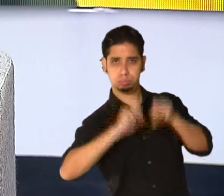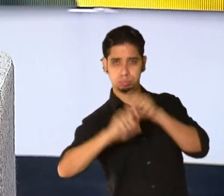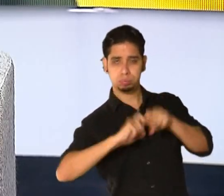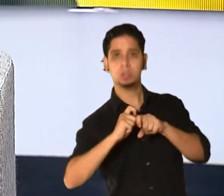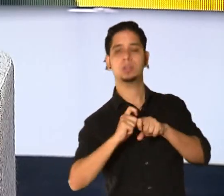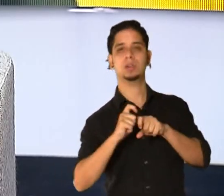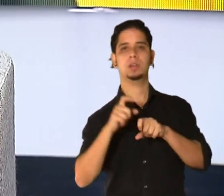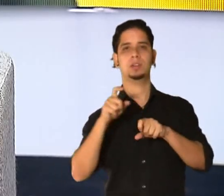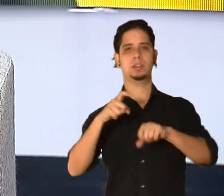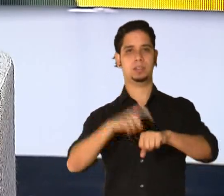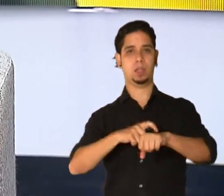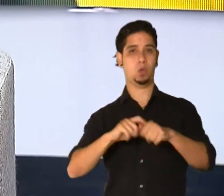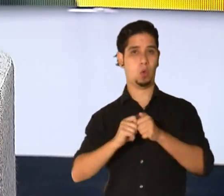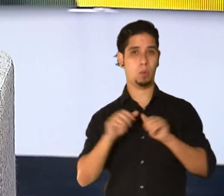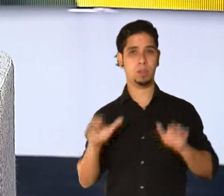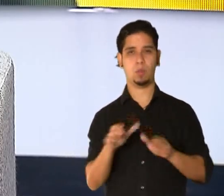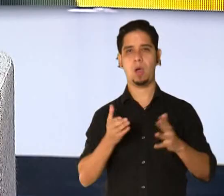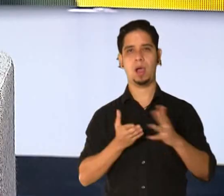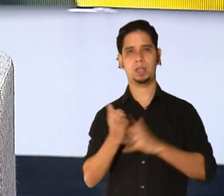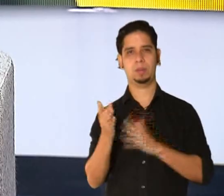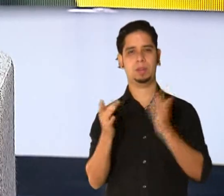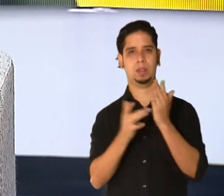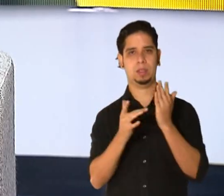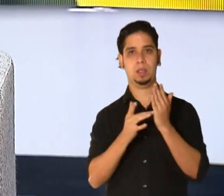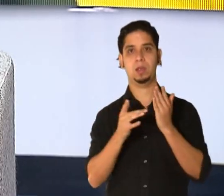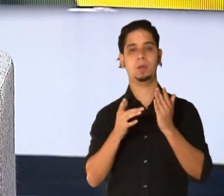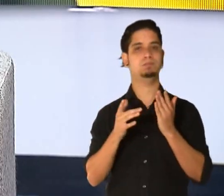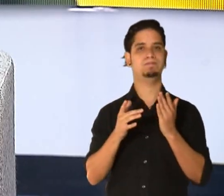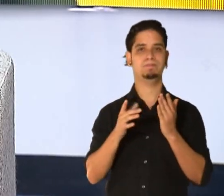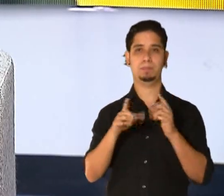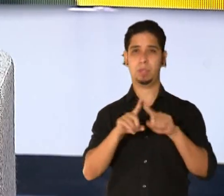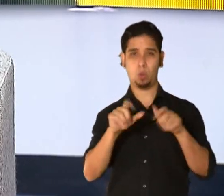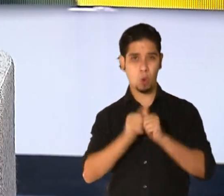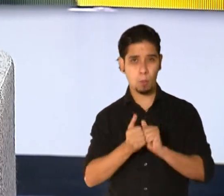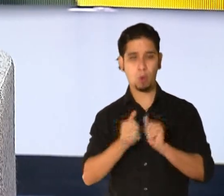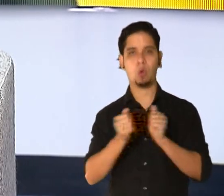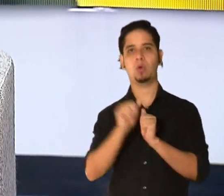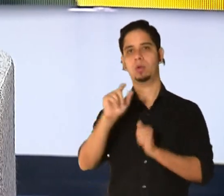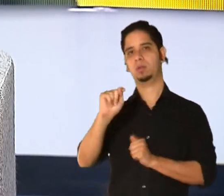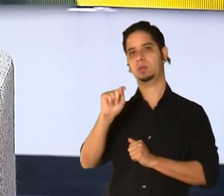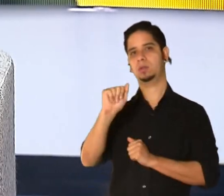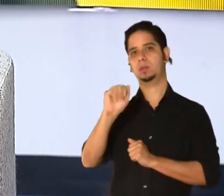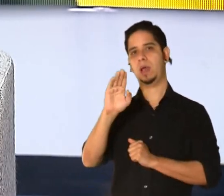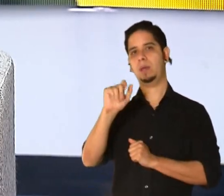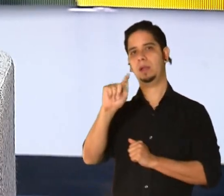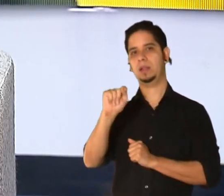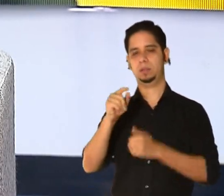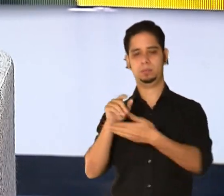hicimos electrónicamente. Cada encuestador tenía una tableta para hacer la encuesta.